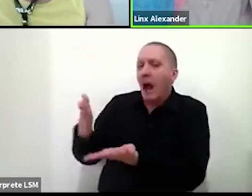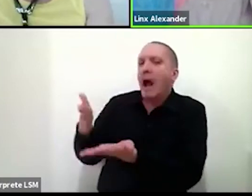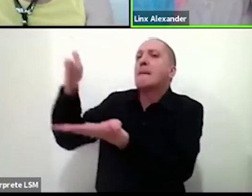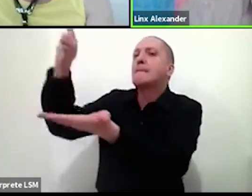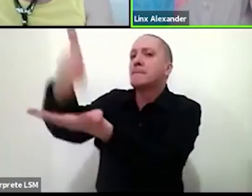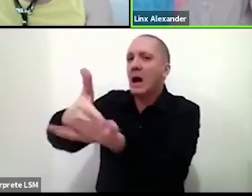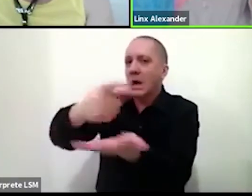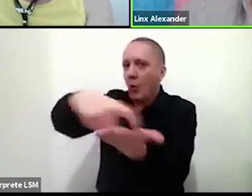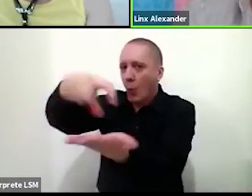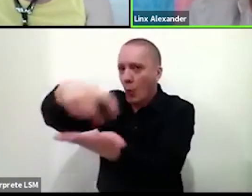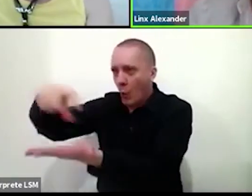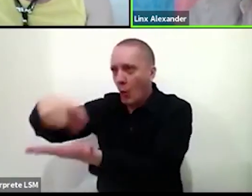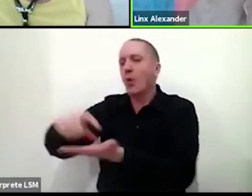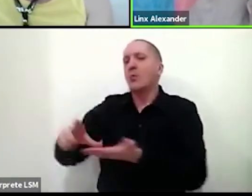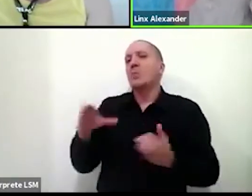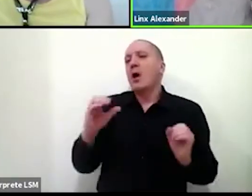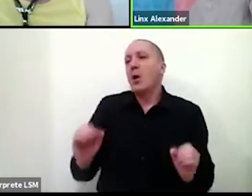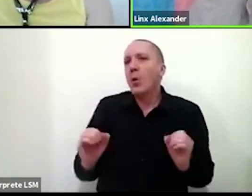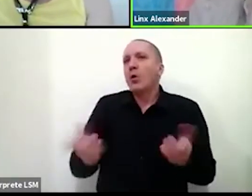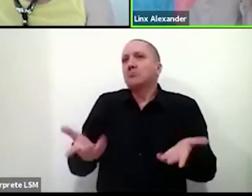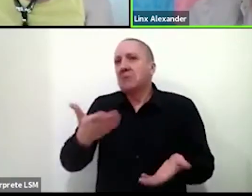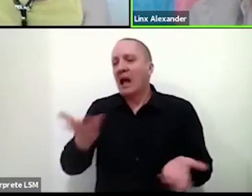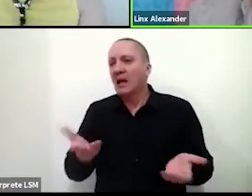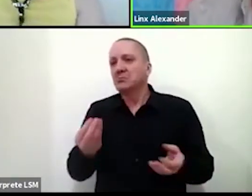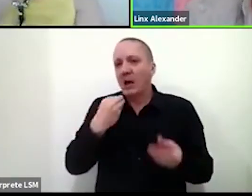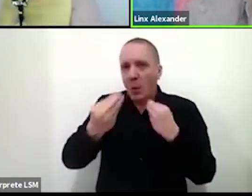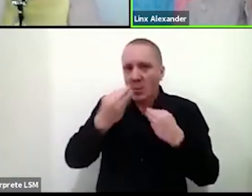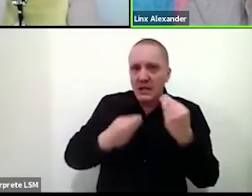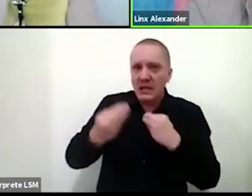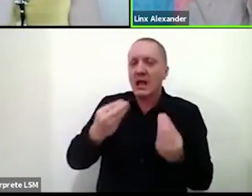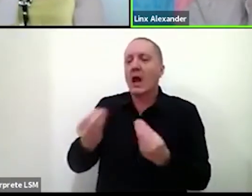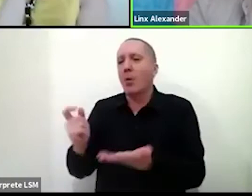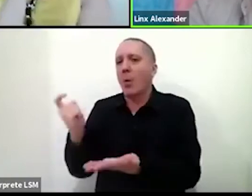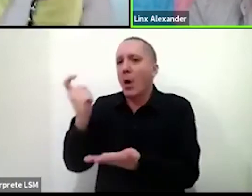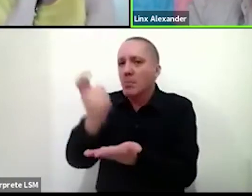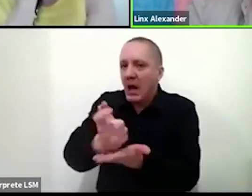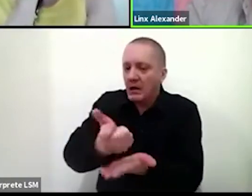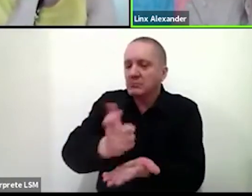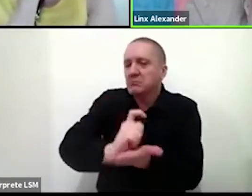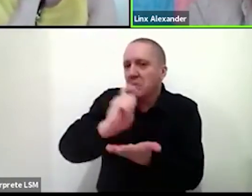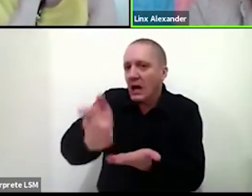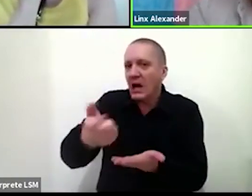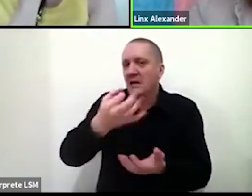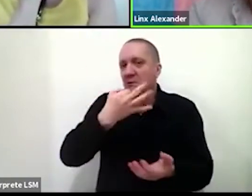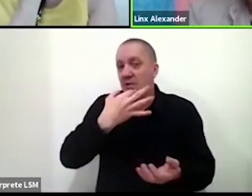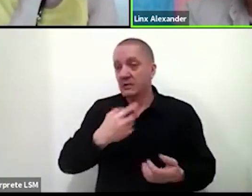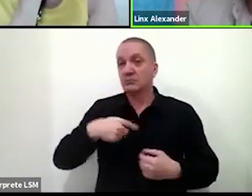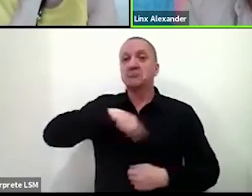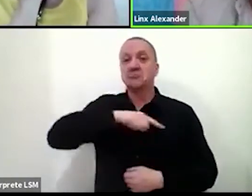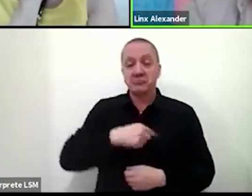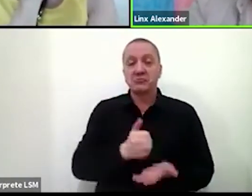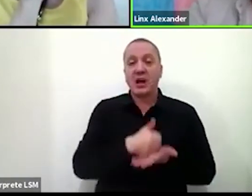proporcionar bolsas de comida y ayuda en pago de medicamentos a personas trans. Hasta el momento hemos podido ayudar a 140